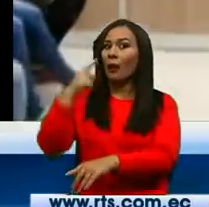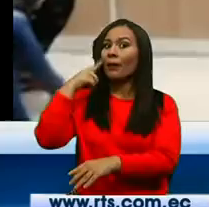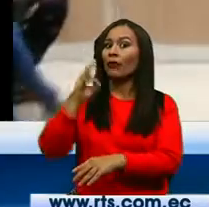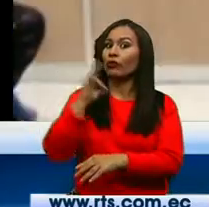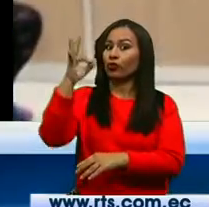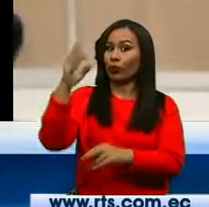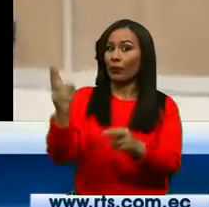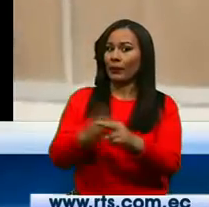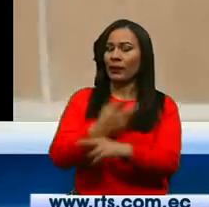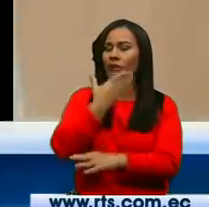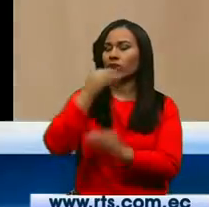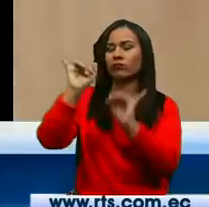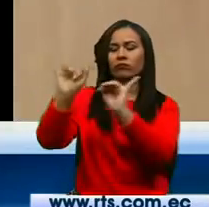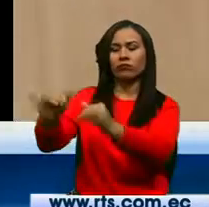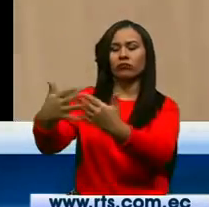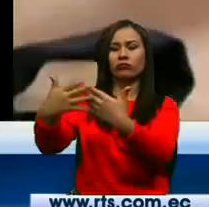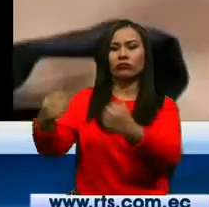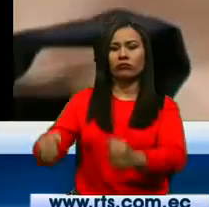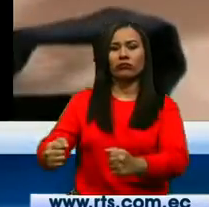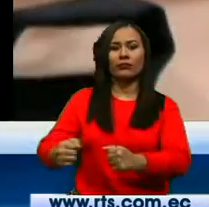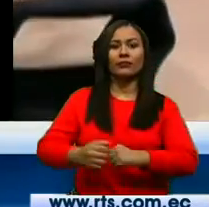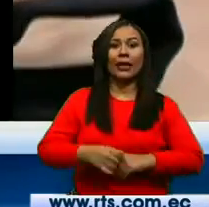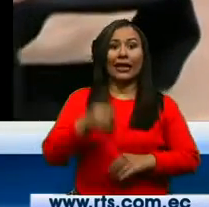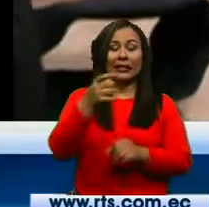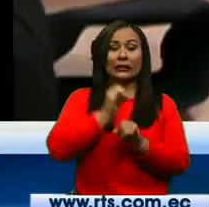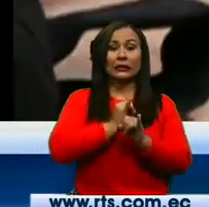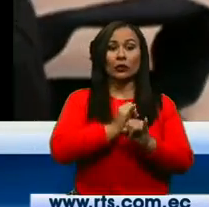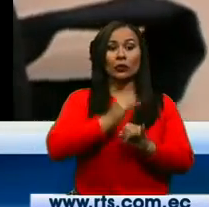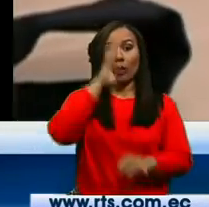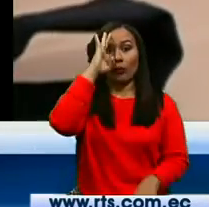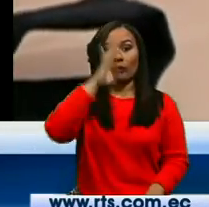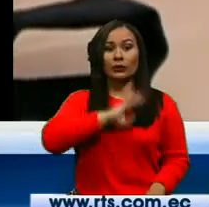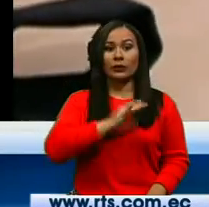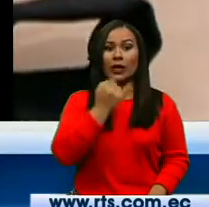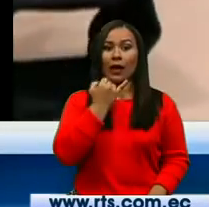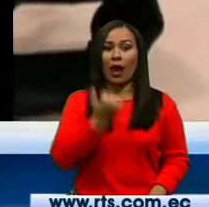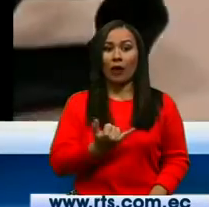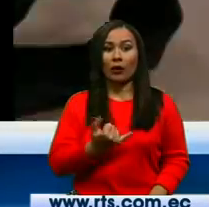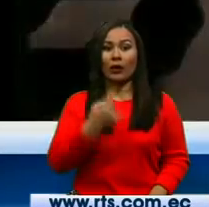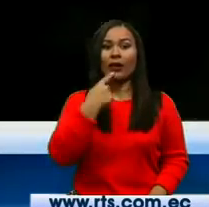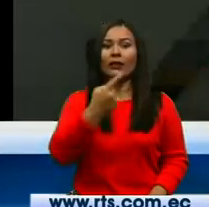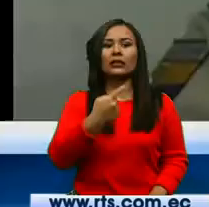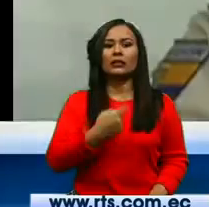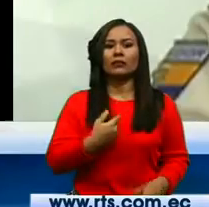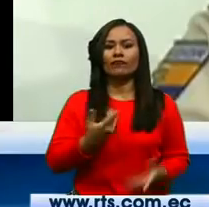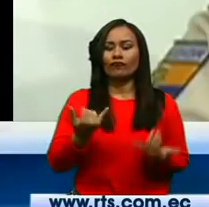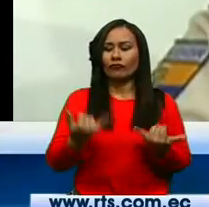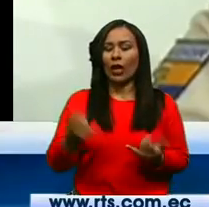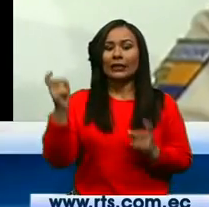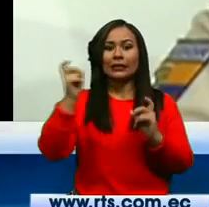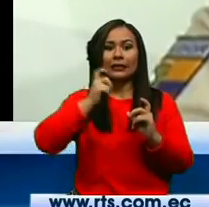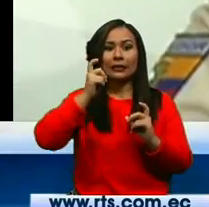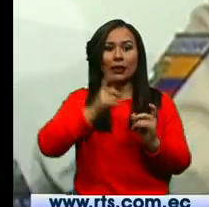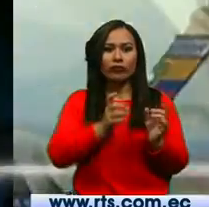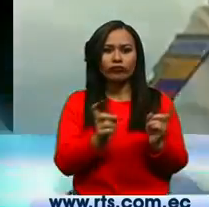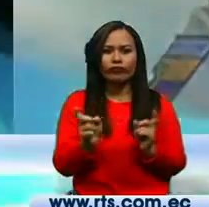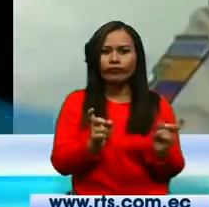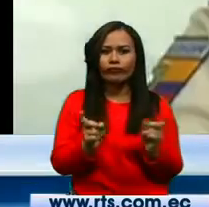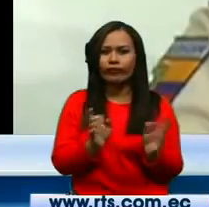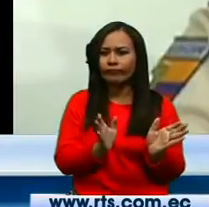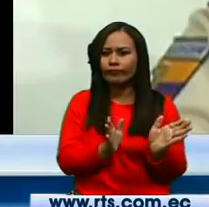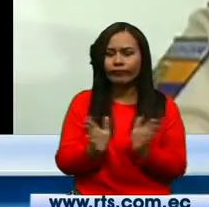desmanes, la institución uniformada plantea estrategias. La Policía Nacional va